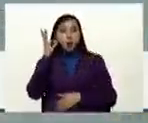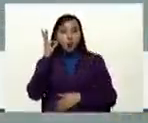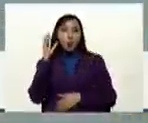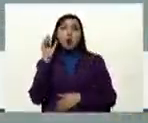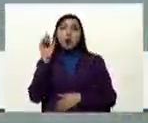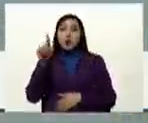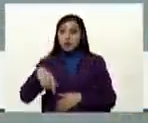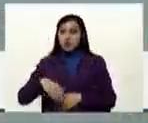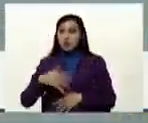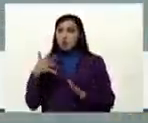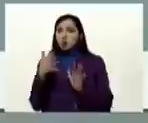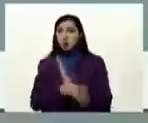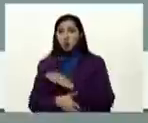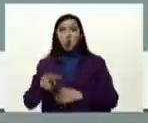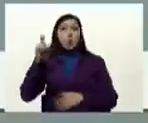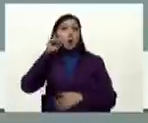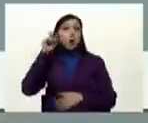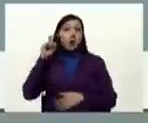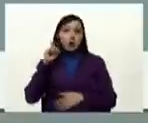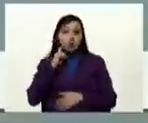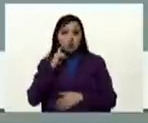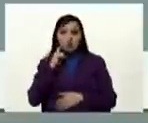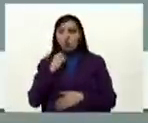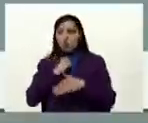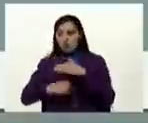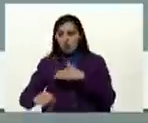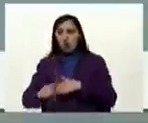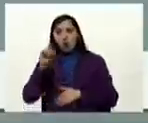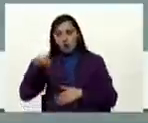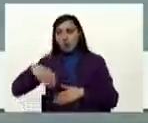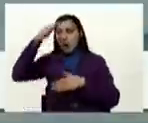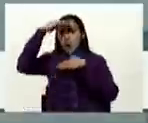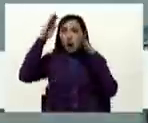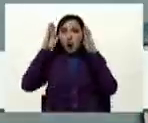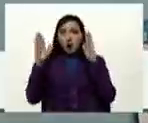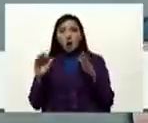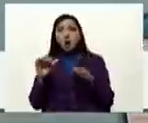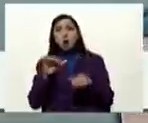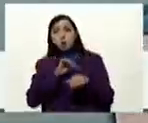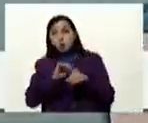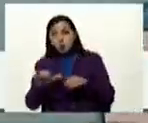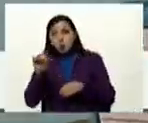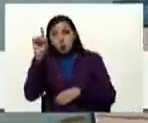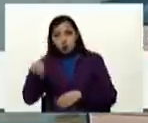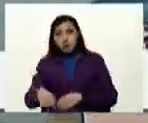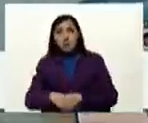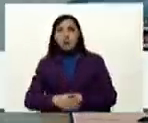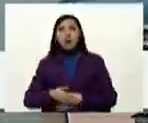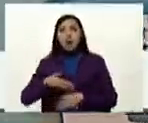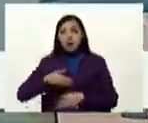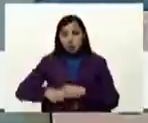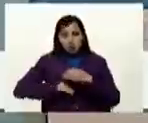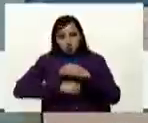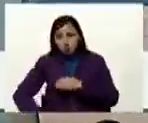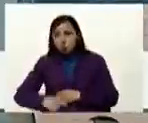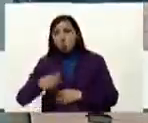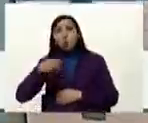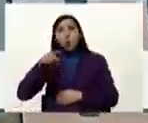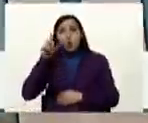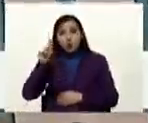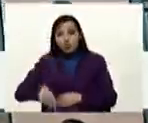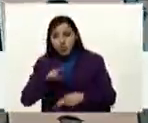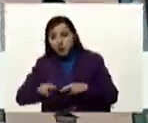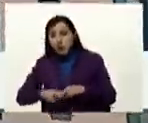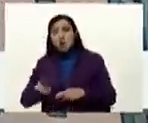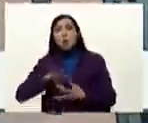decir, todo lo que ha sido el área de obstetricia, desde su admisión, los quirófanos obstétricos, cuando nace el niño, el área de adaptación, y algo